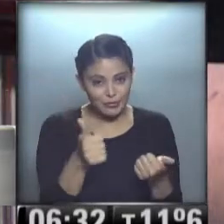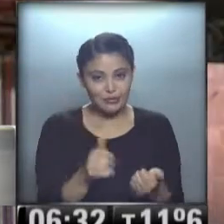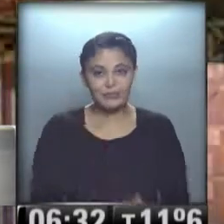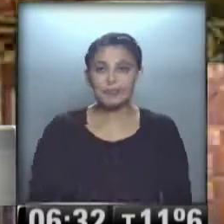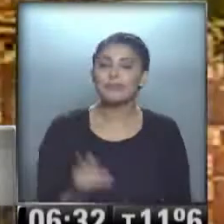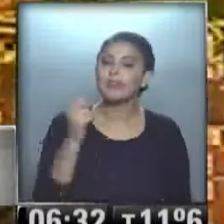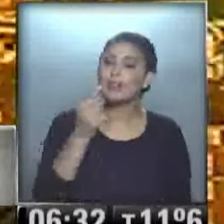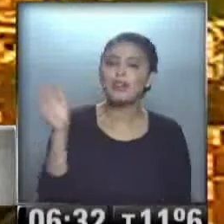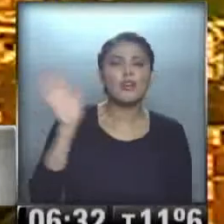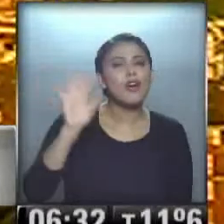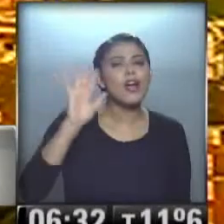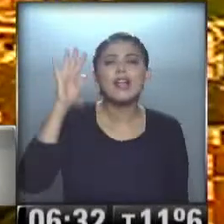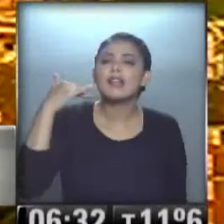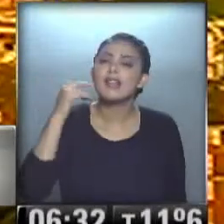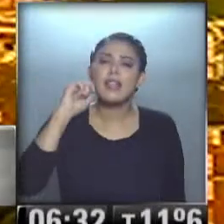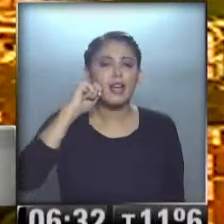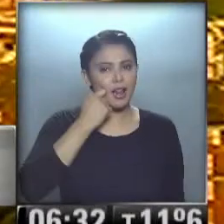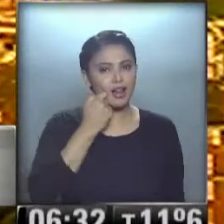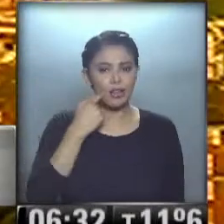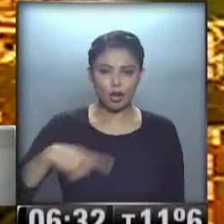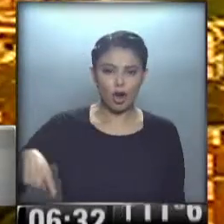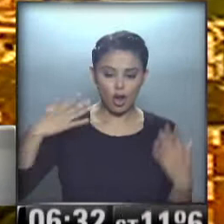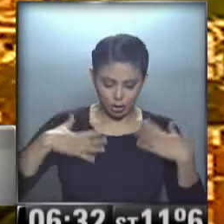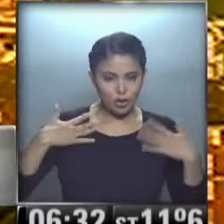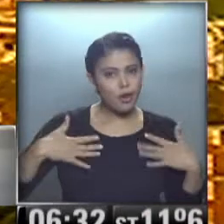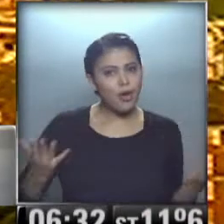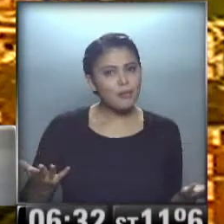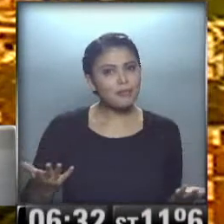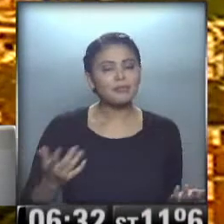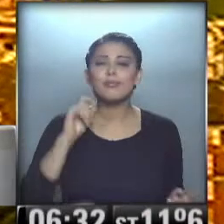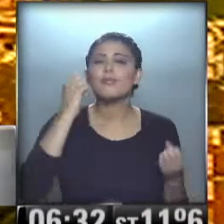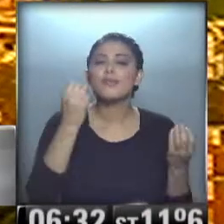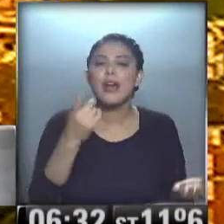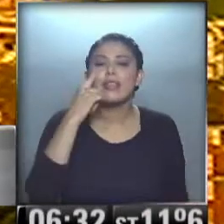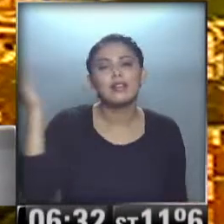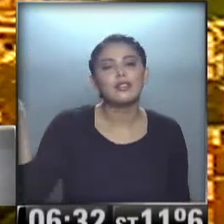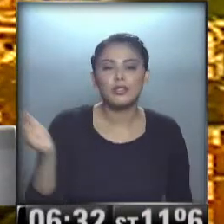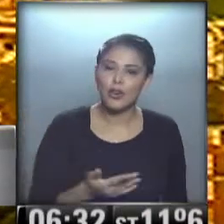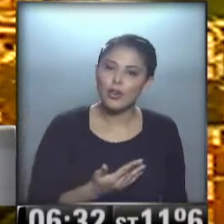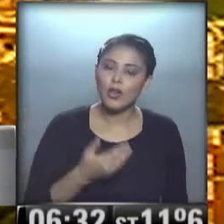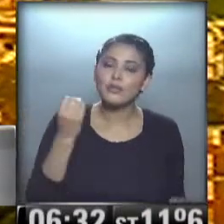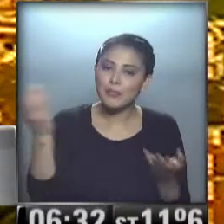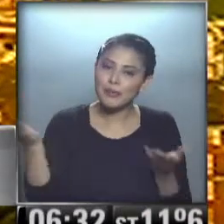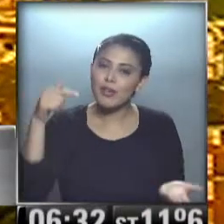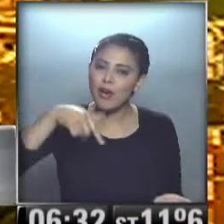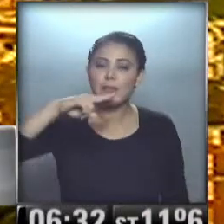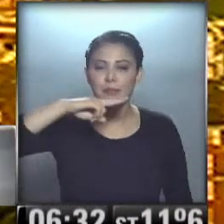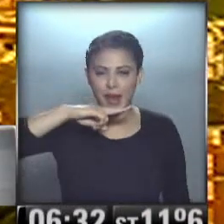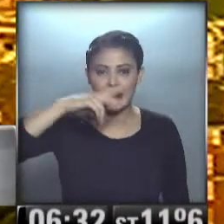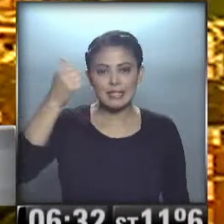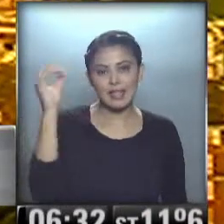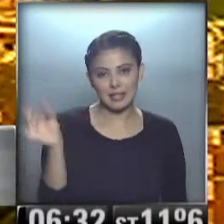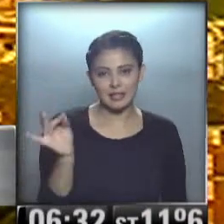Cari. Hola, Nadia. Qué lindo los colores que te pusiste hoy. Muy buen día a todos. Bienvenidos a este viernes 6